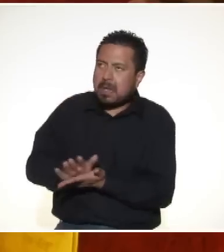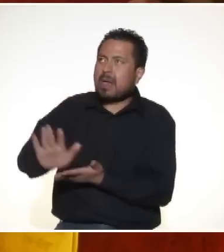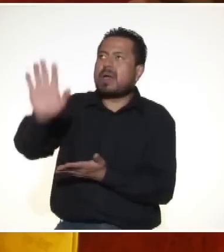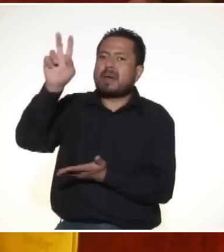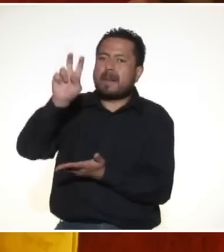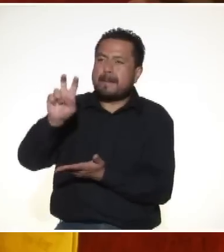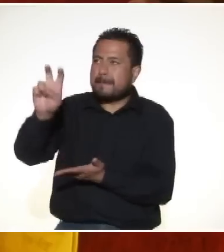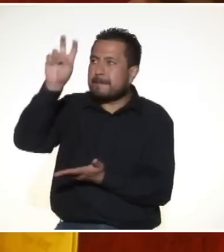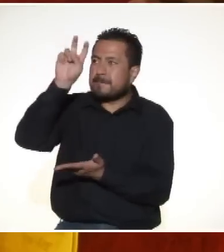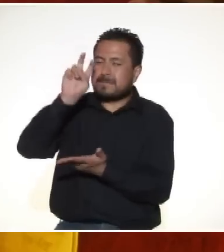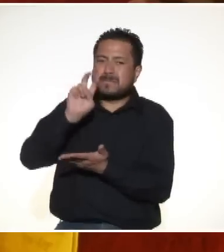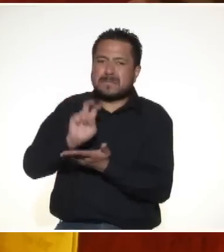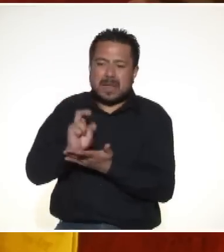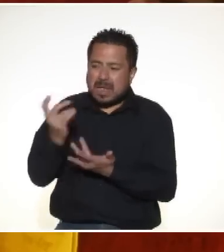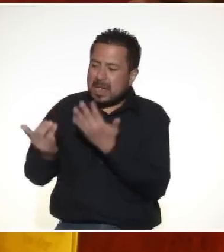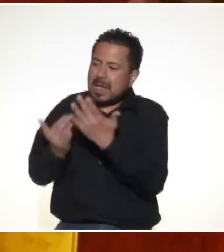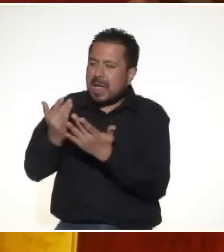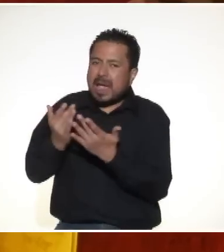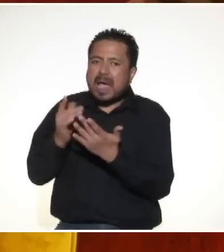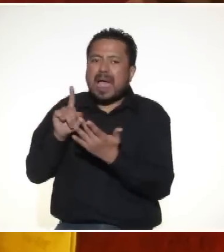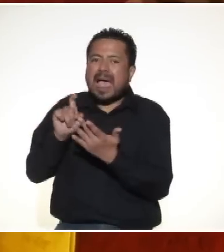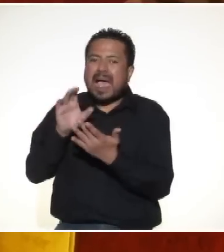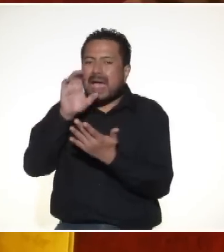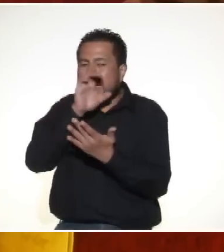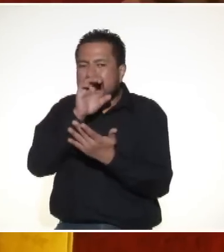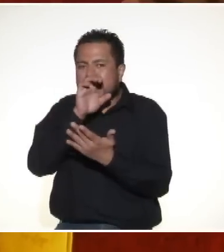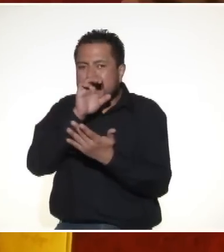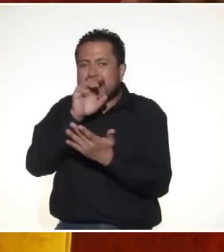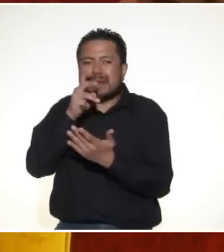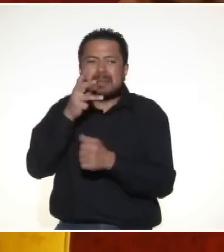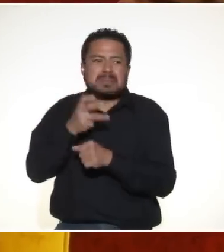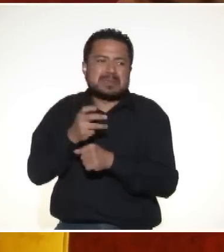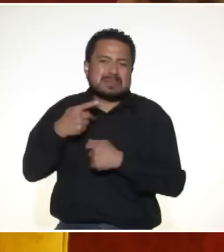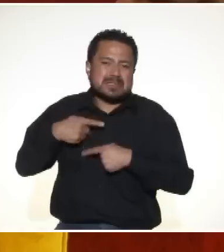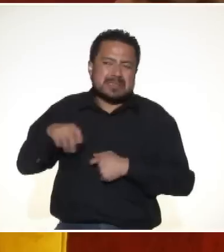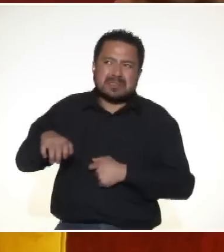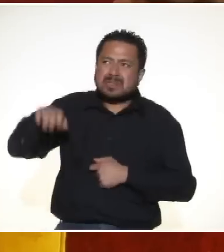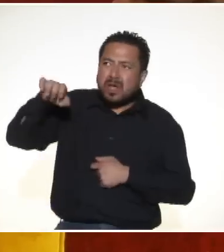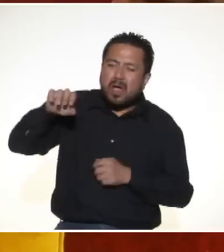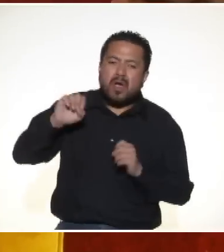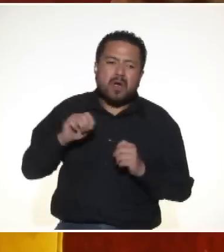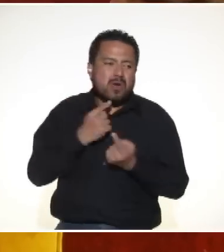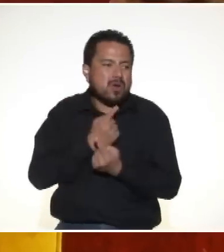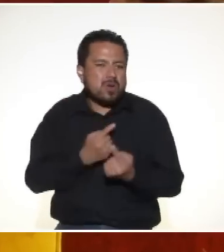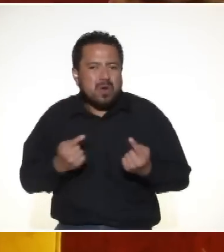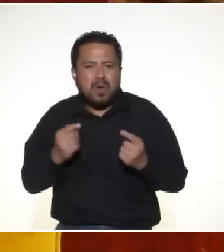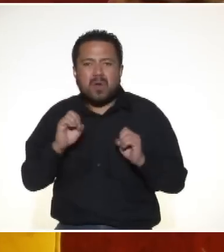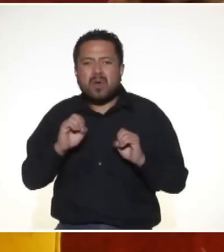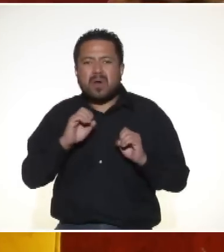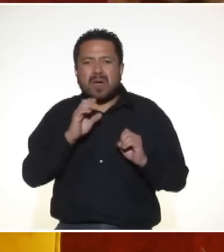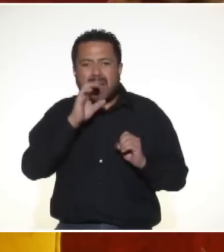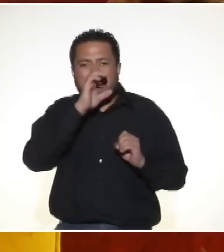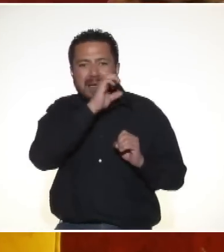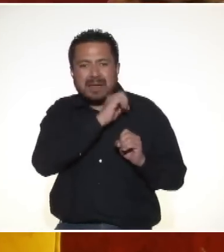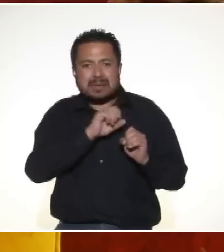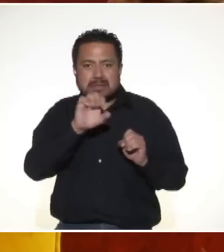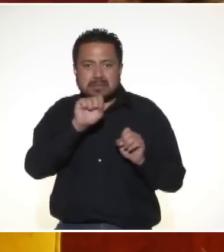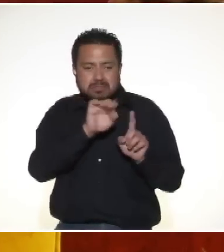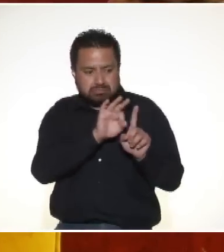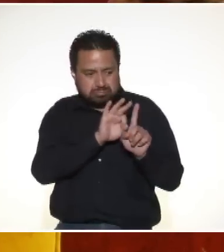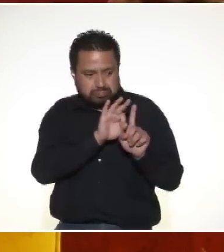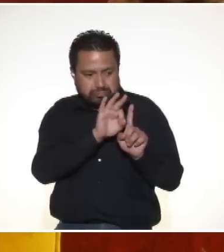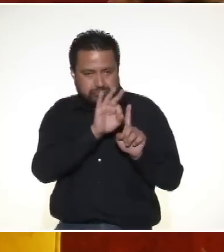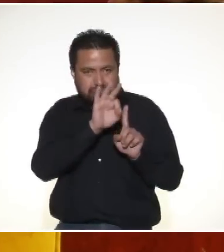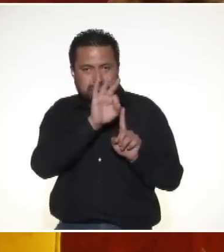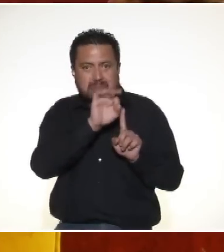en lo que se calienta el agua y no se puede mover, una persona de la tercera edad, un niño, Si nuestro calentador está a 60 grados,